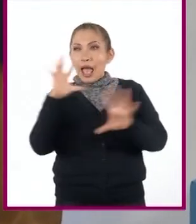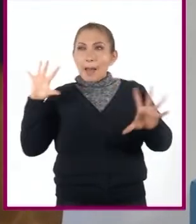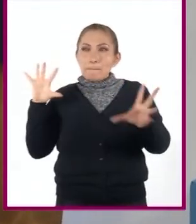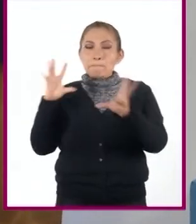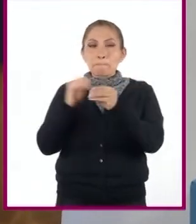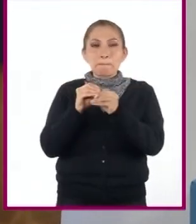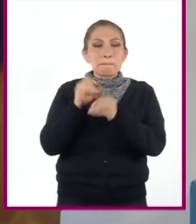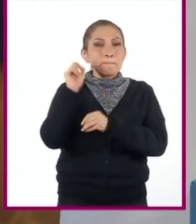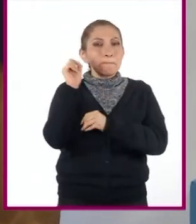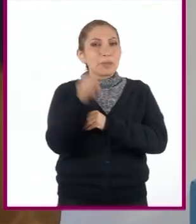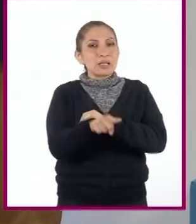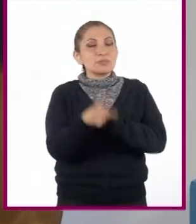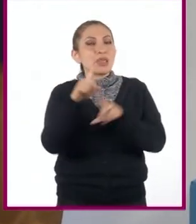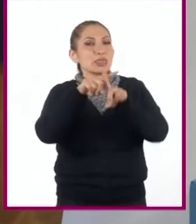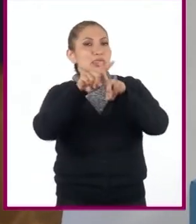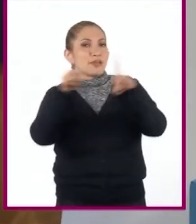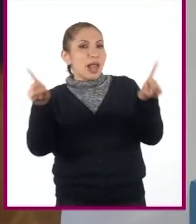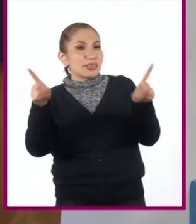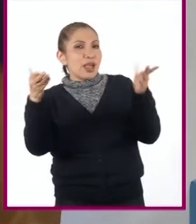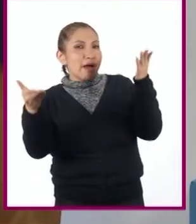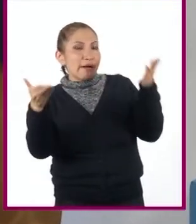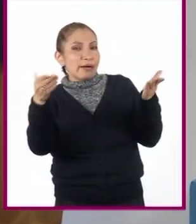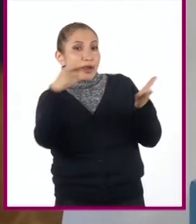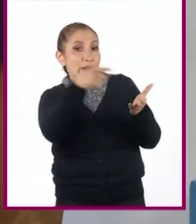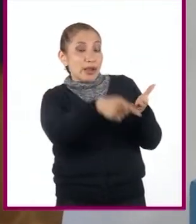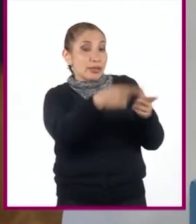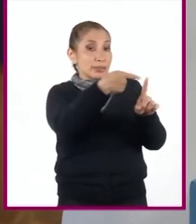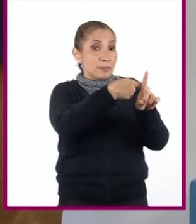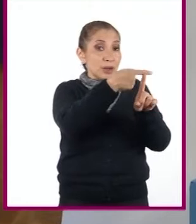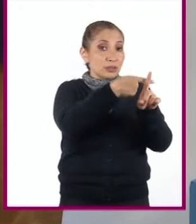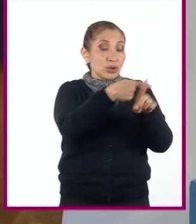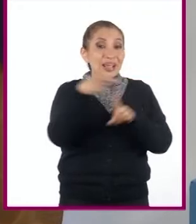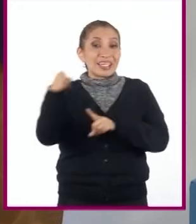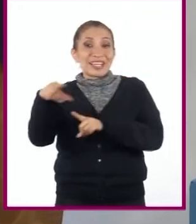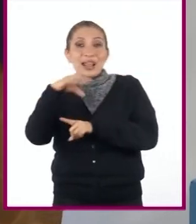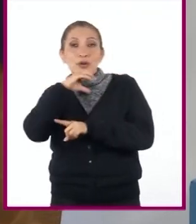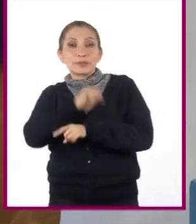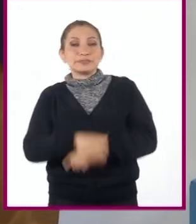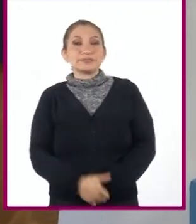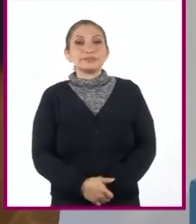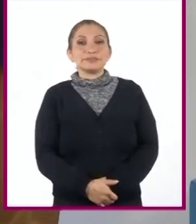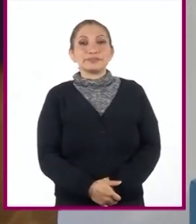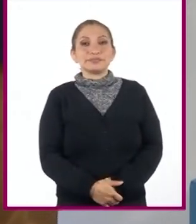un poco las diferencias que hay entre la temperatura y el calor.